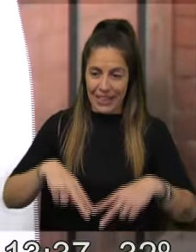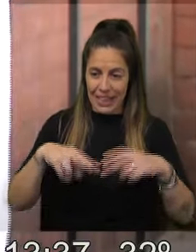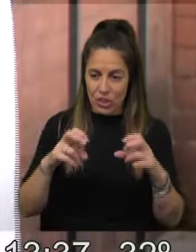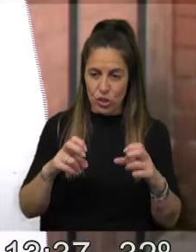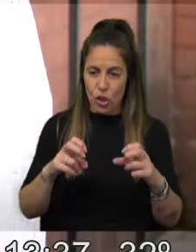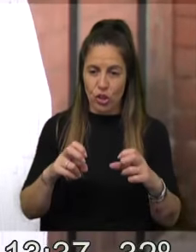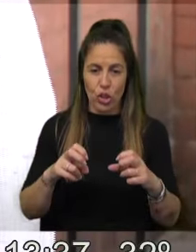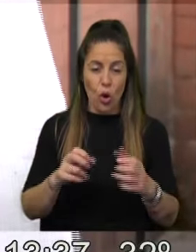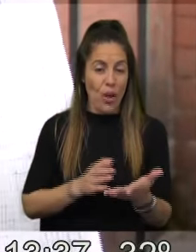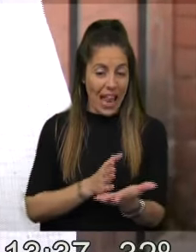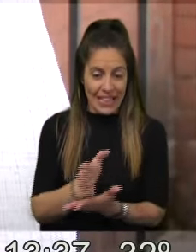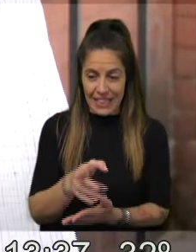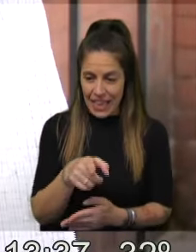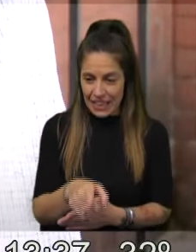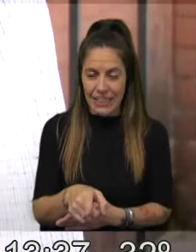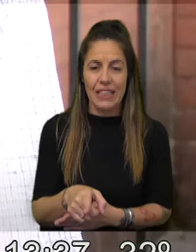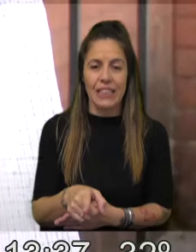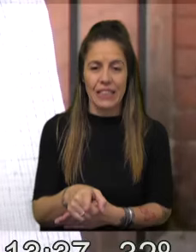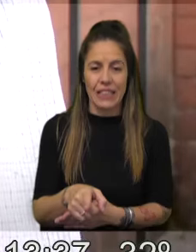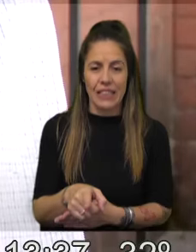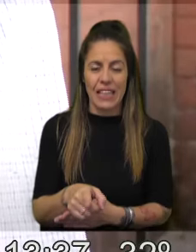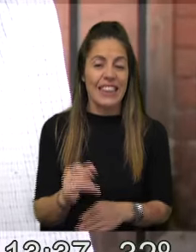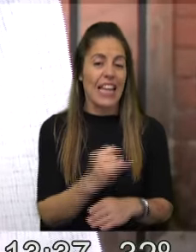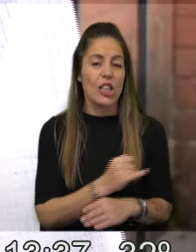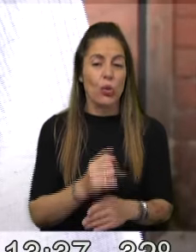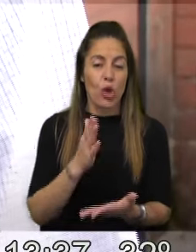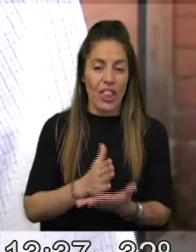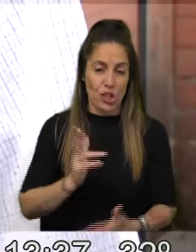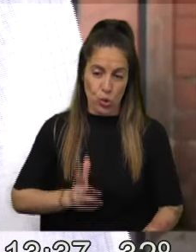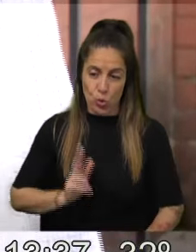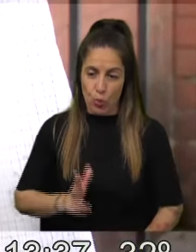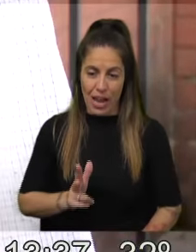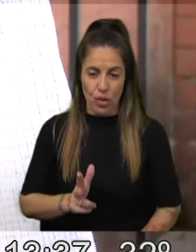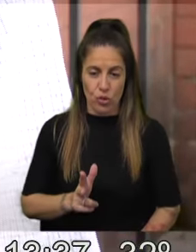investigación, una línea ahí del Instituto de Derechos Humanos